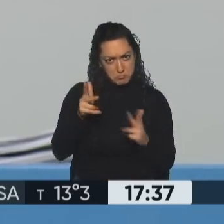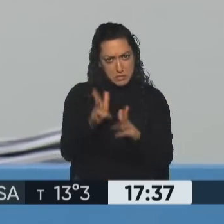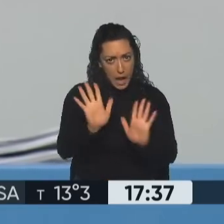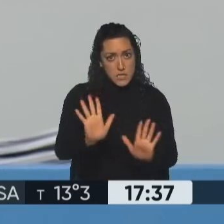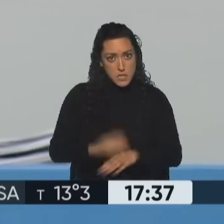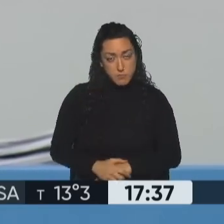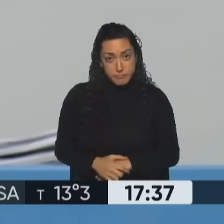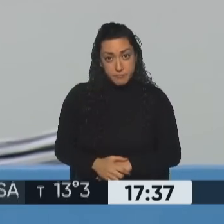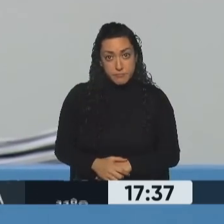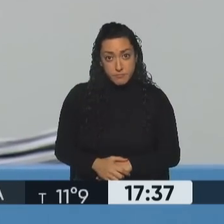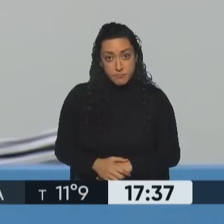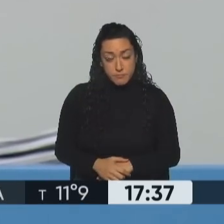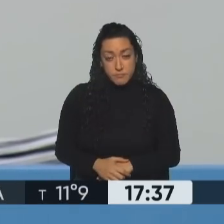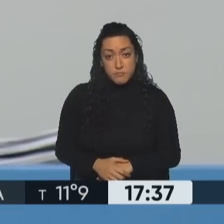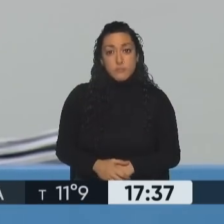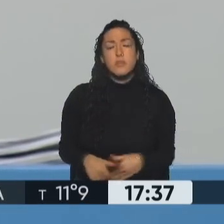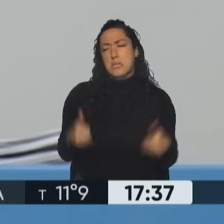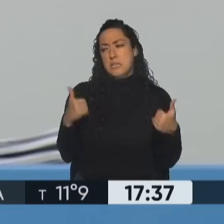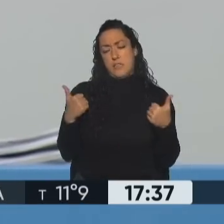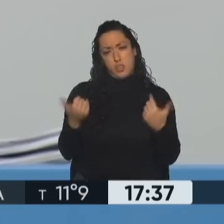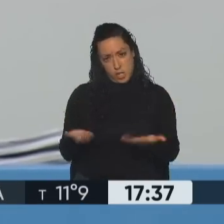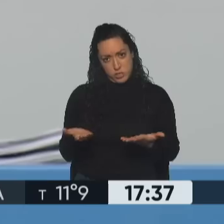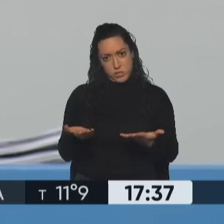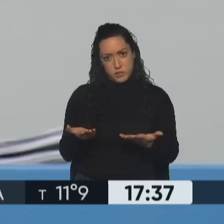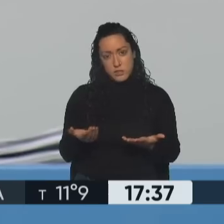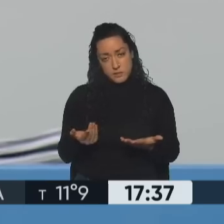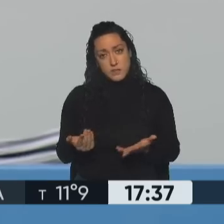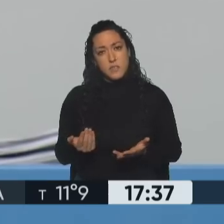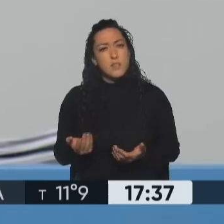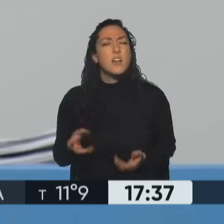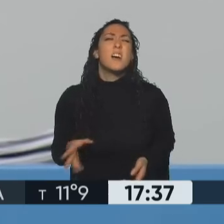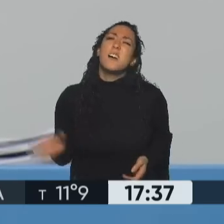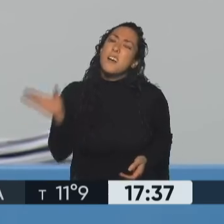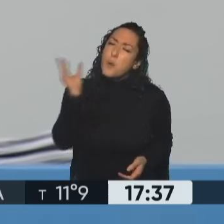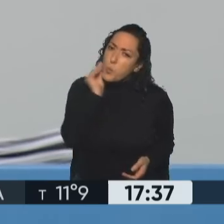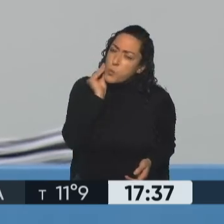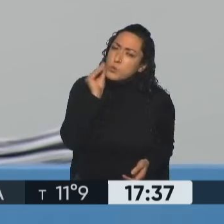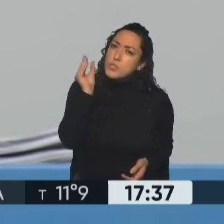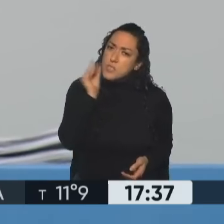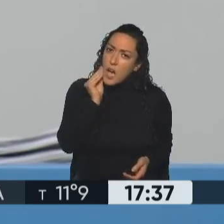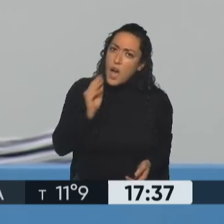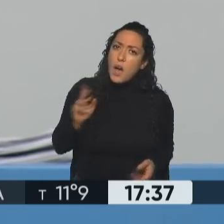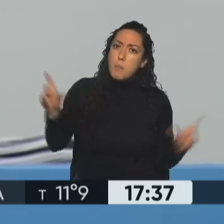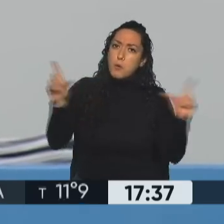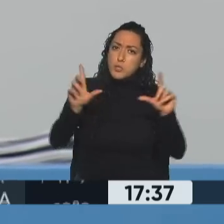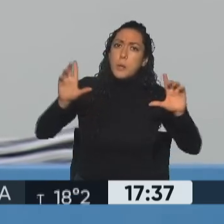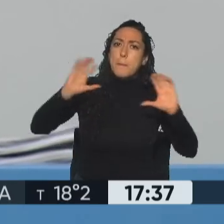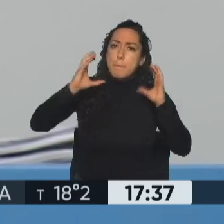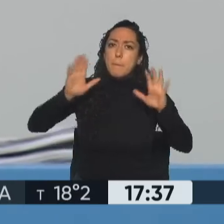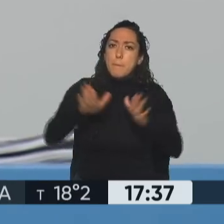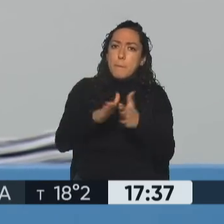claramente. Y entonces cuando uno escucha todos los días en los medios de